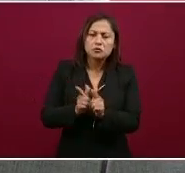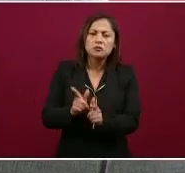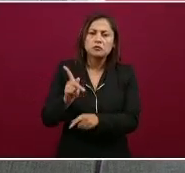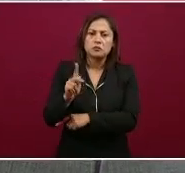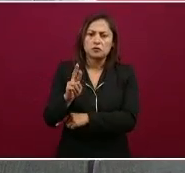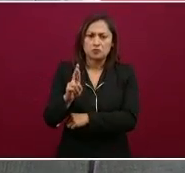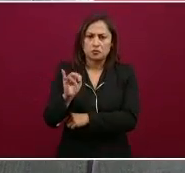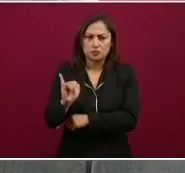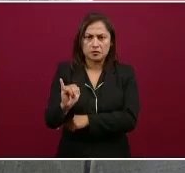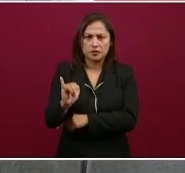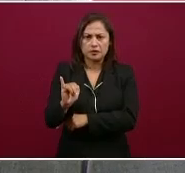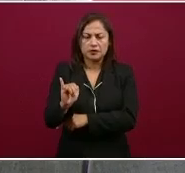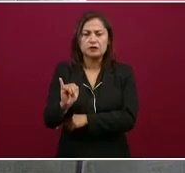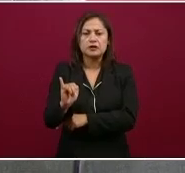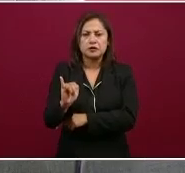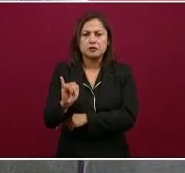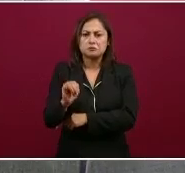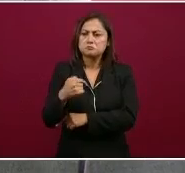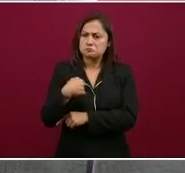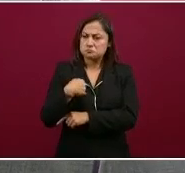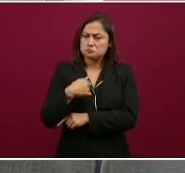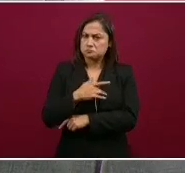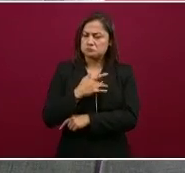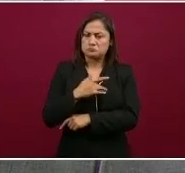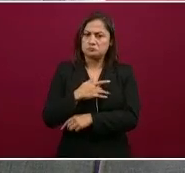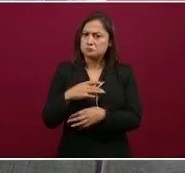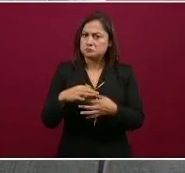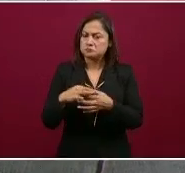llevo muy buena relación con ellos.